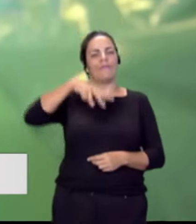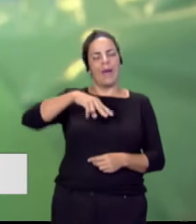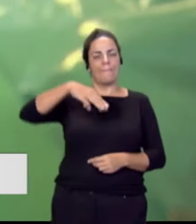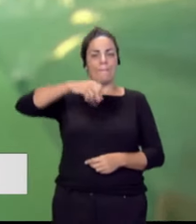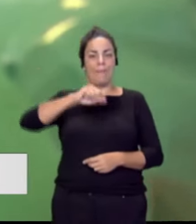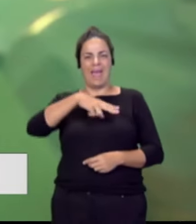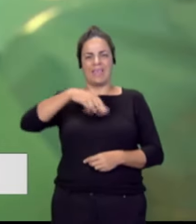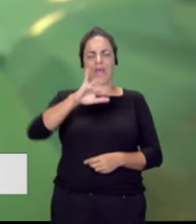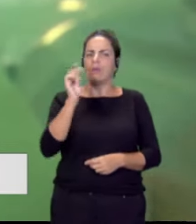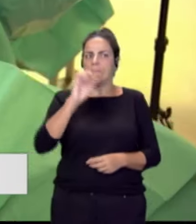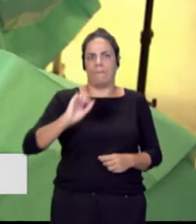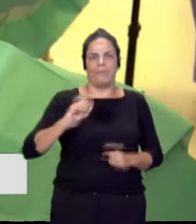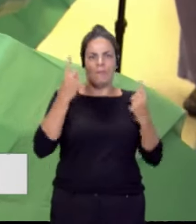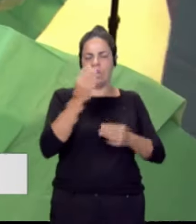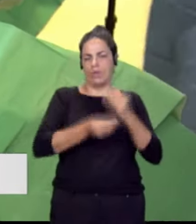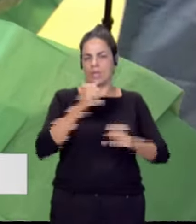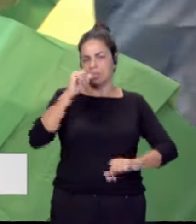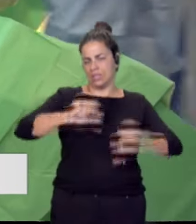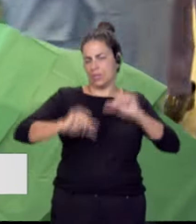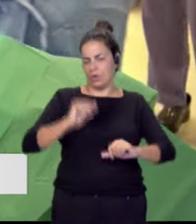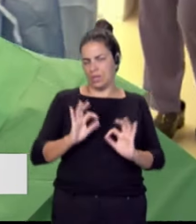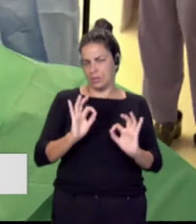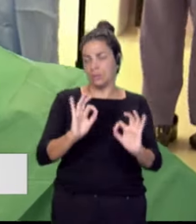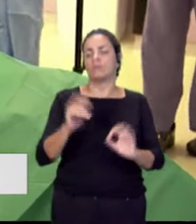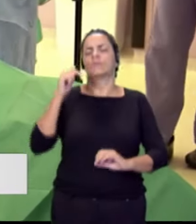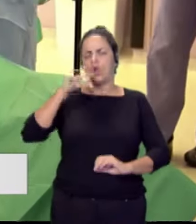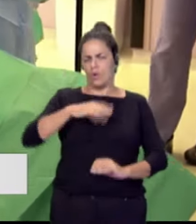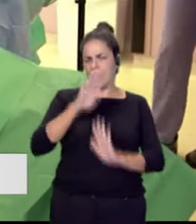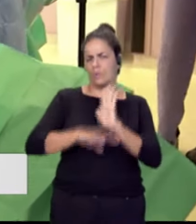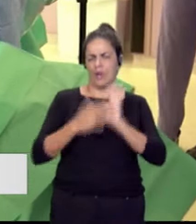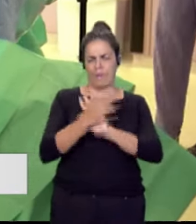Canarias hablaremos con el doctor Mañero.